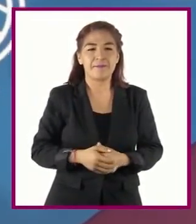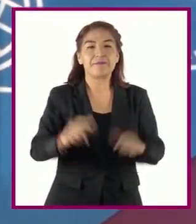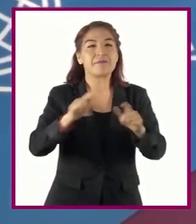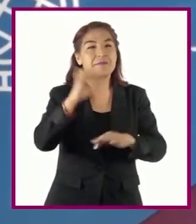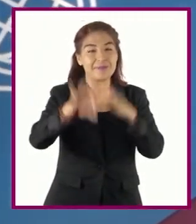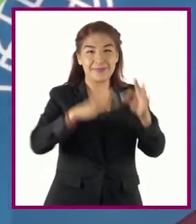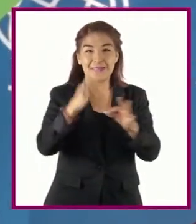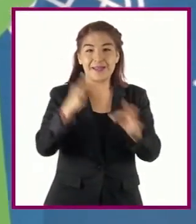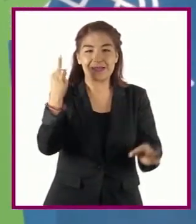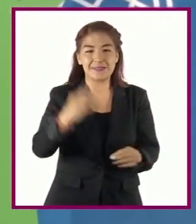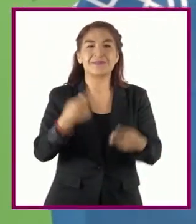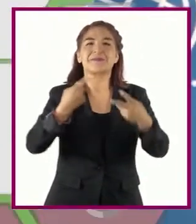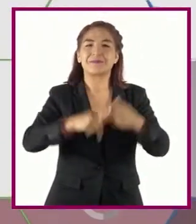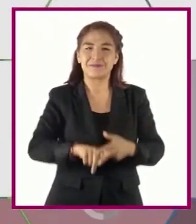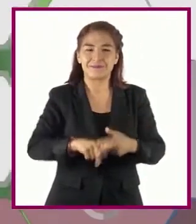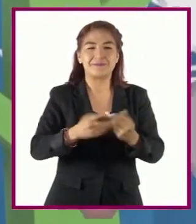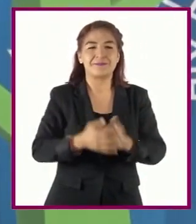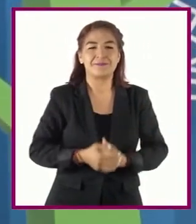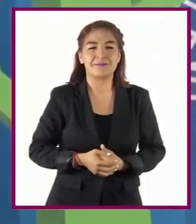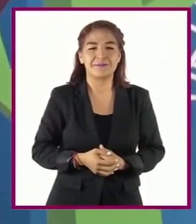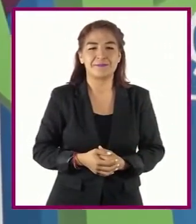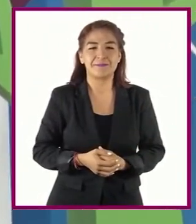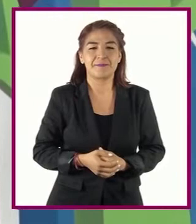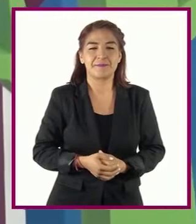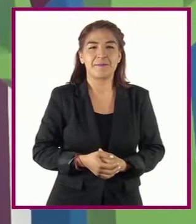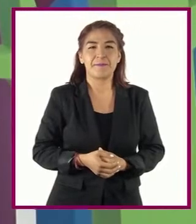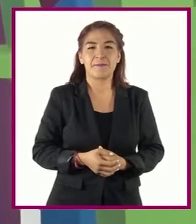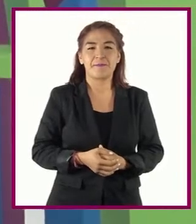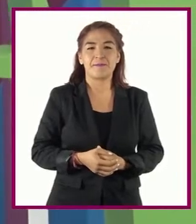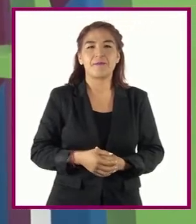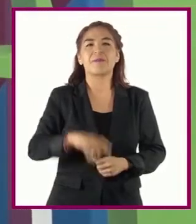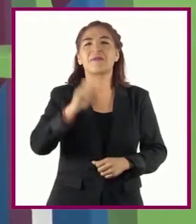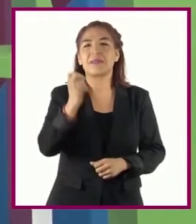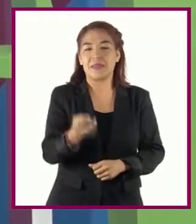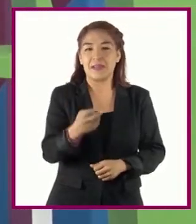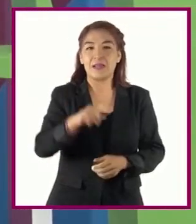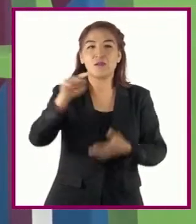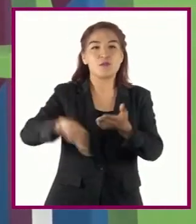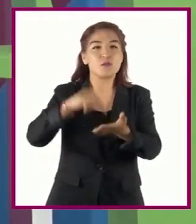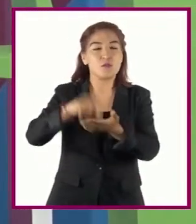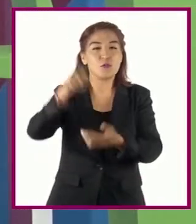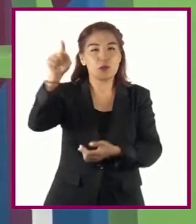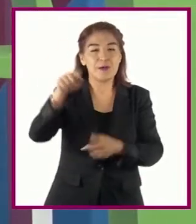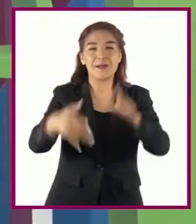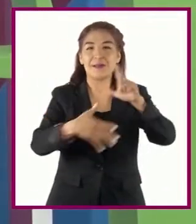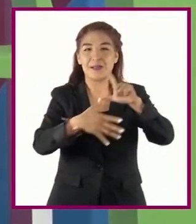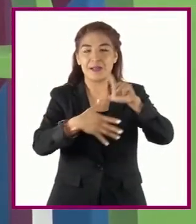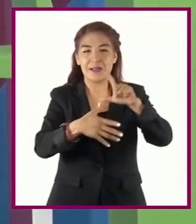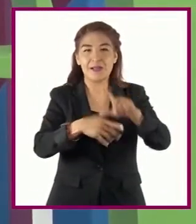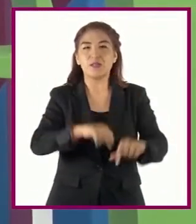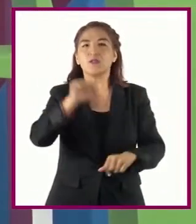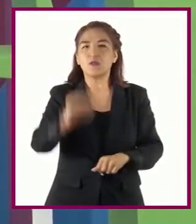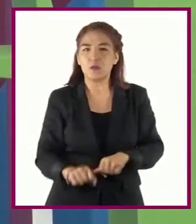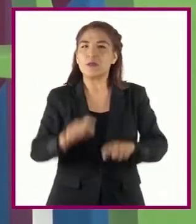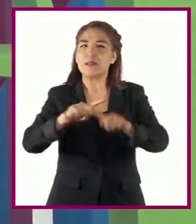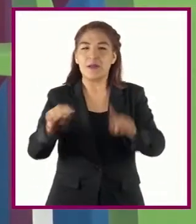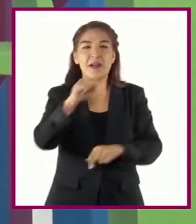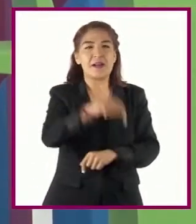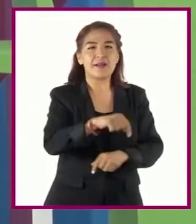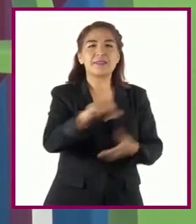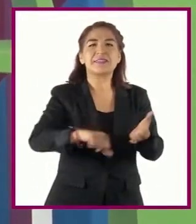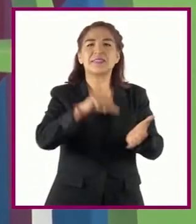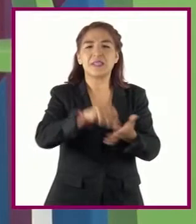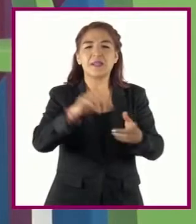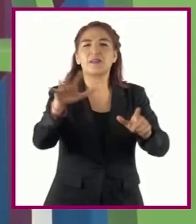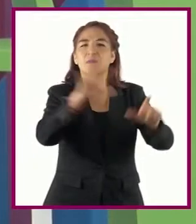¿Listas y listos? Comenzamos. A diferencia de lo que aconteció en el Cono Sur, en Centroamérica los conflictos entre